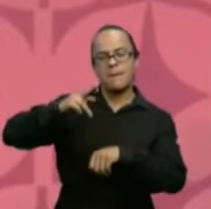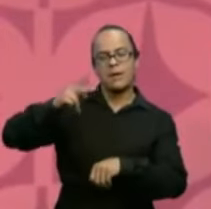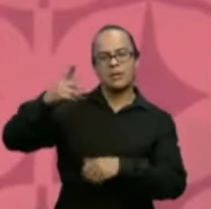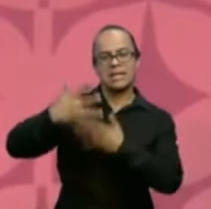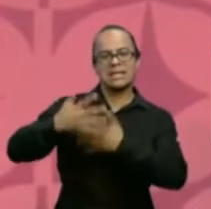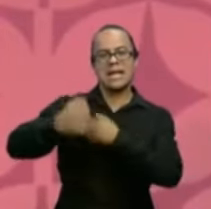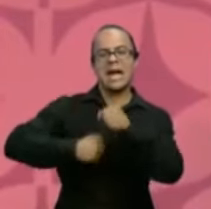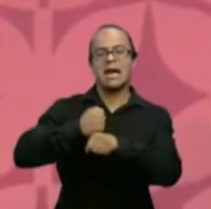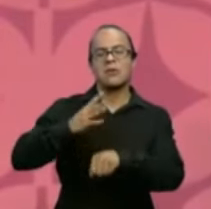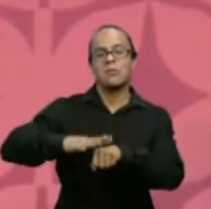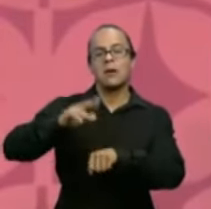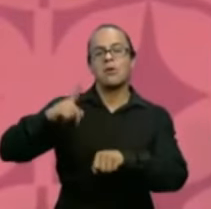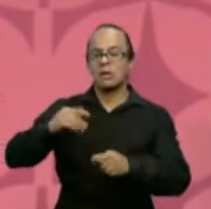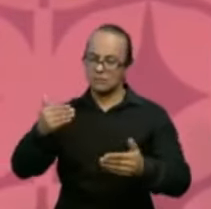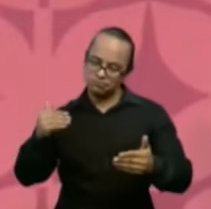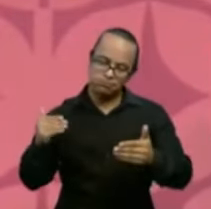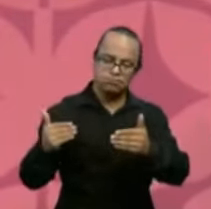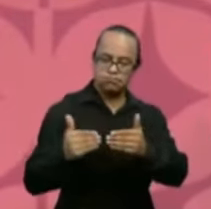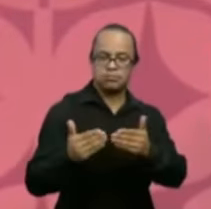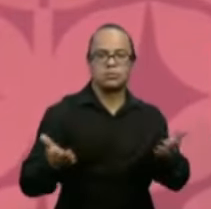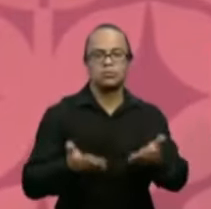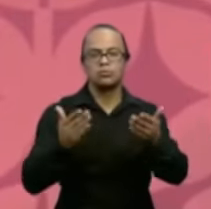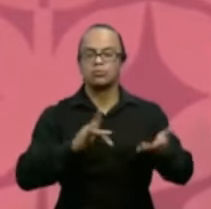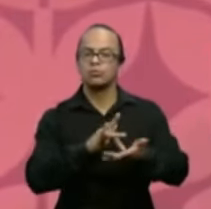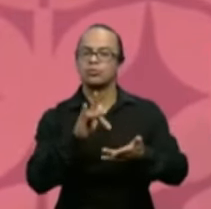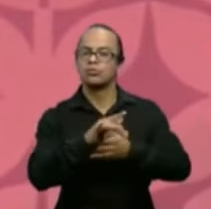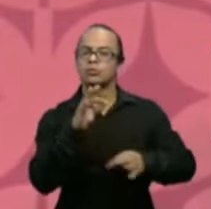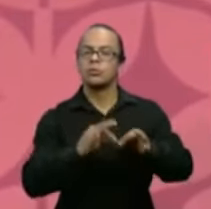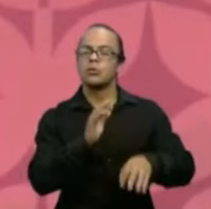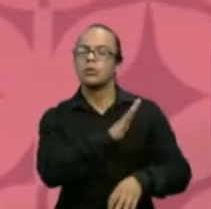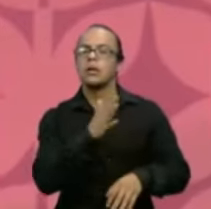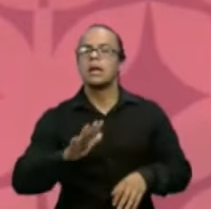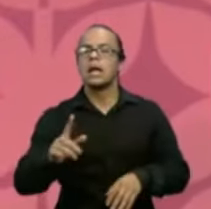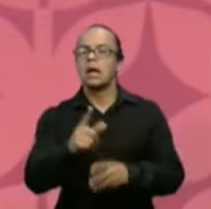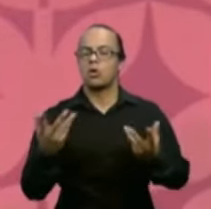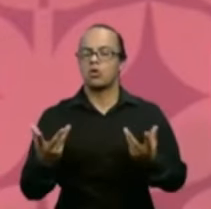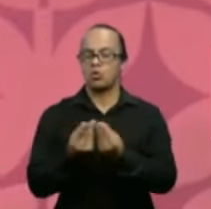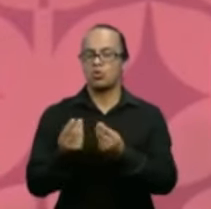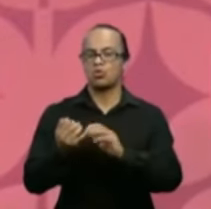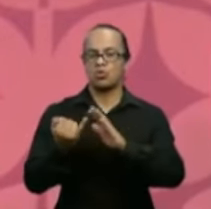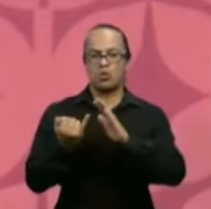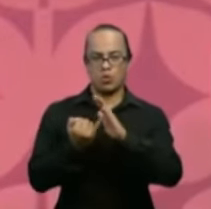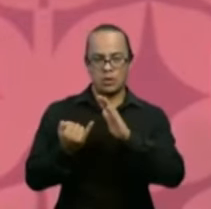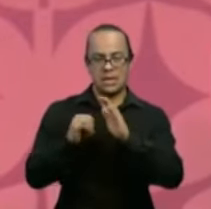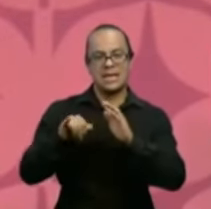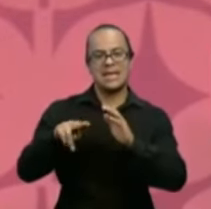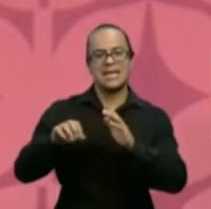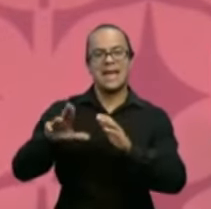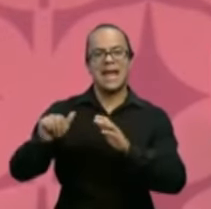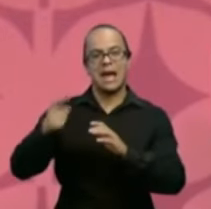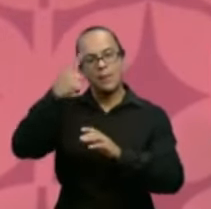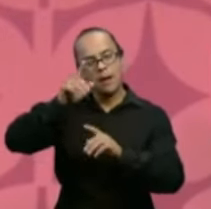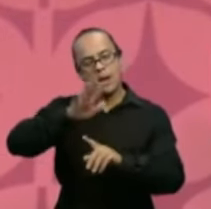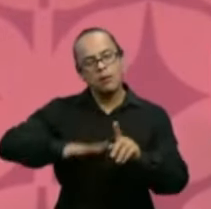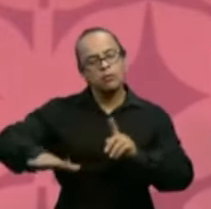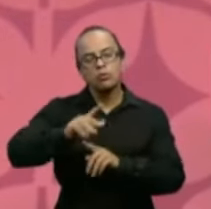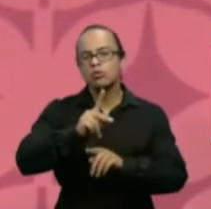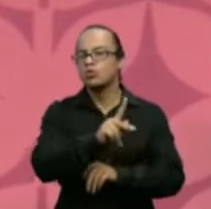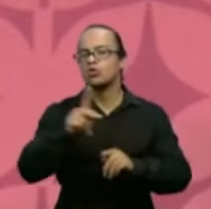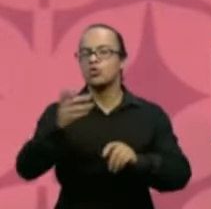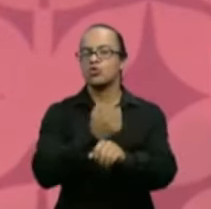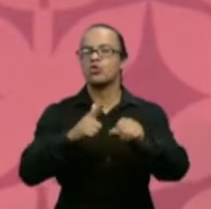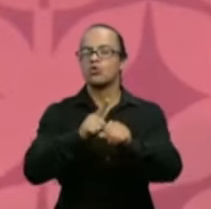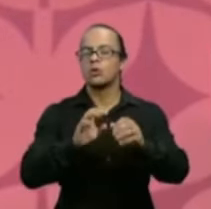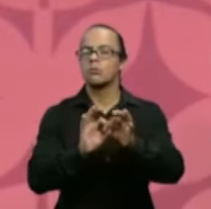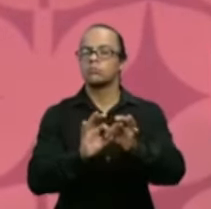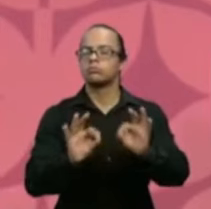años. Emprenderemos una gran cruzada estatal en coordinación con el INEA que involucre a todos los sectores sociales.